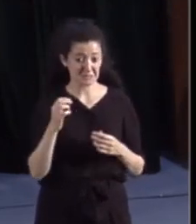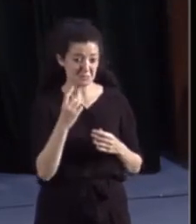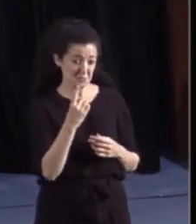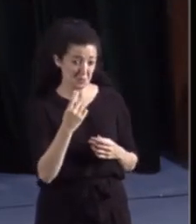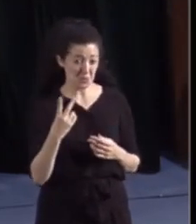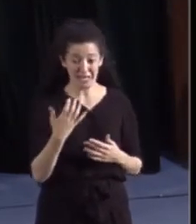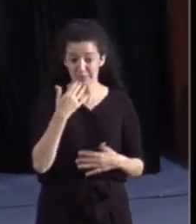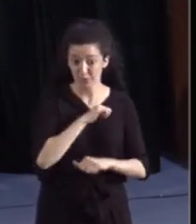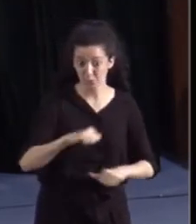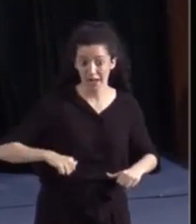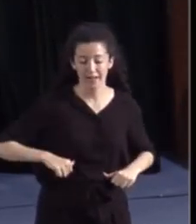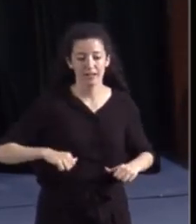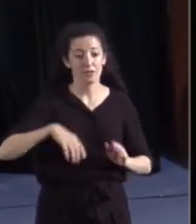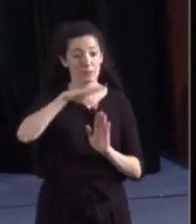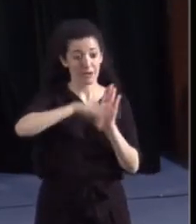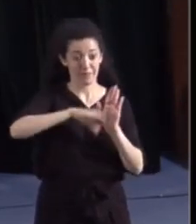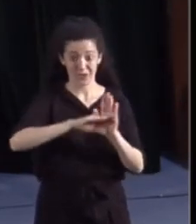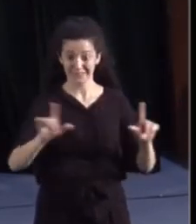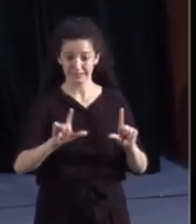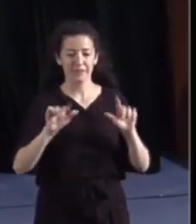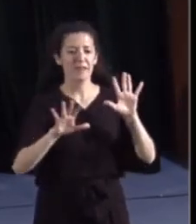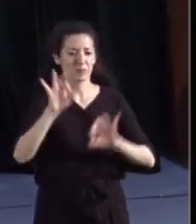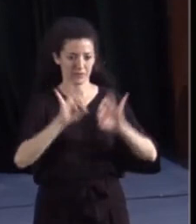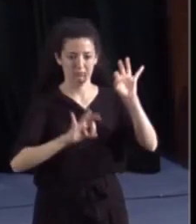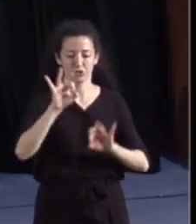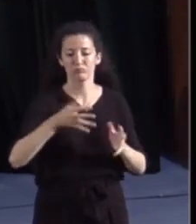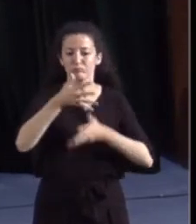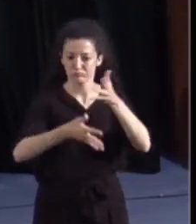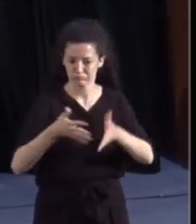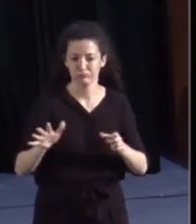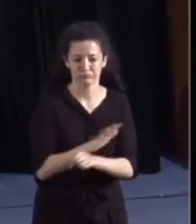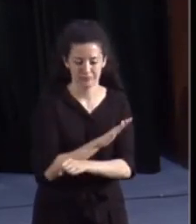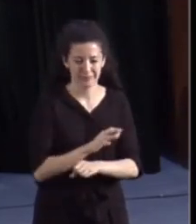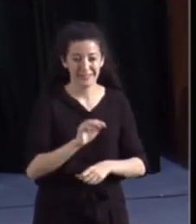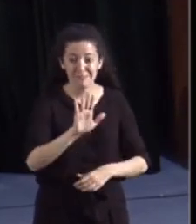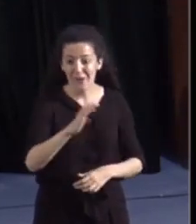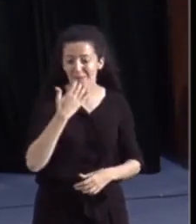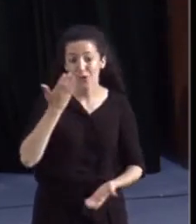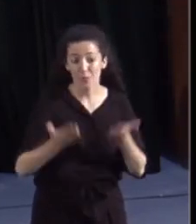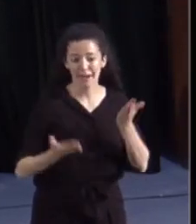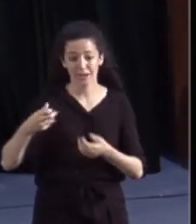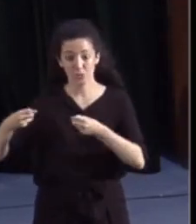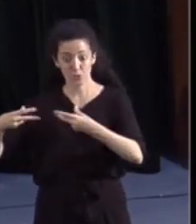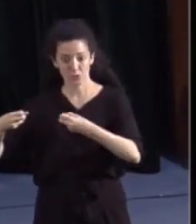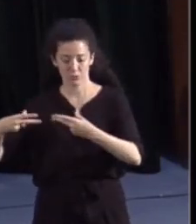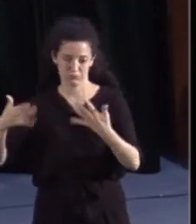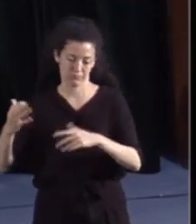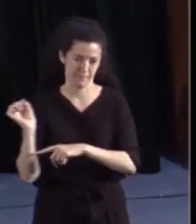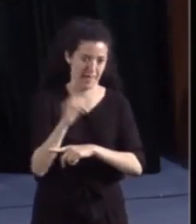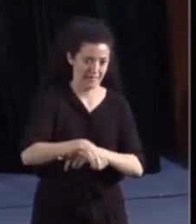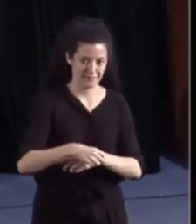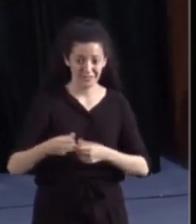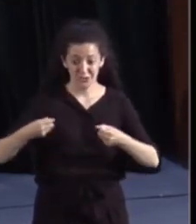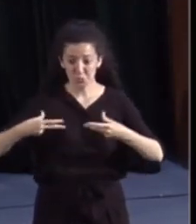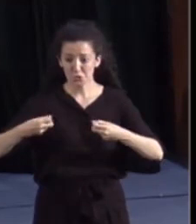de un 10%. Esto es muy poco si lo comparamos con otros servicios, como por ejemplo la subtitulación, que en algunos países pues, está en torno